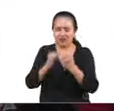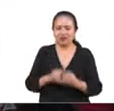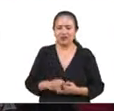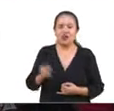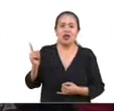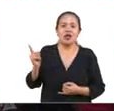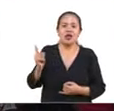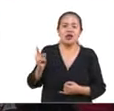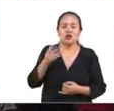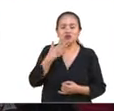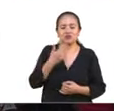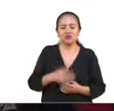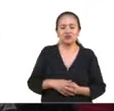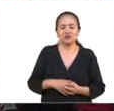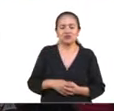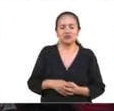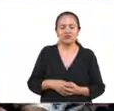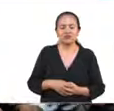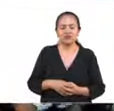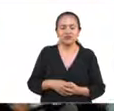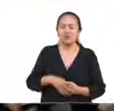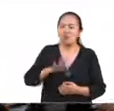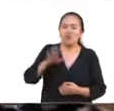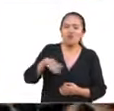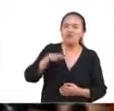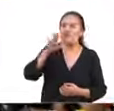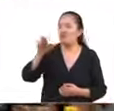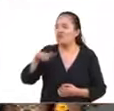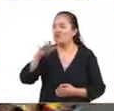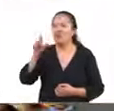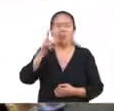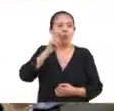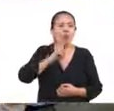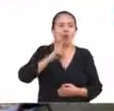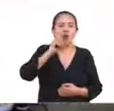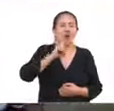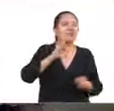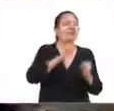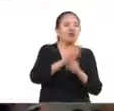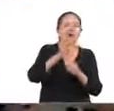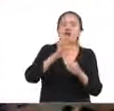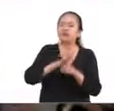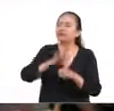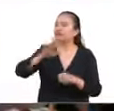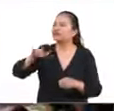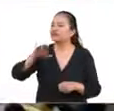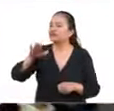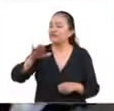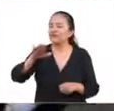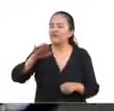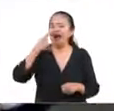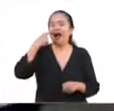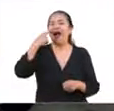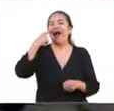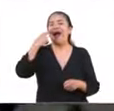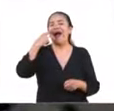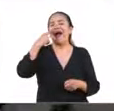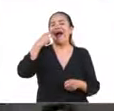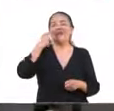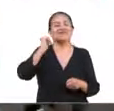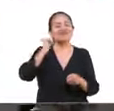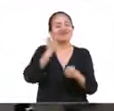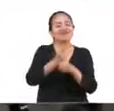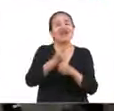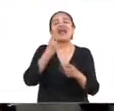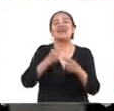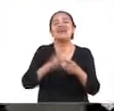ellos buscaron la mejor figura que se pudiera representar. Y encontraron a una joven